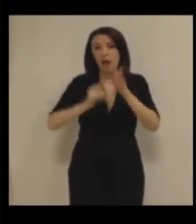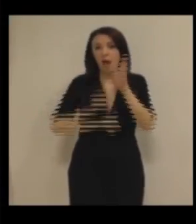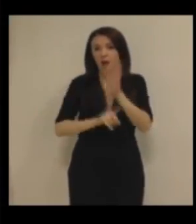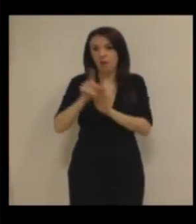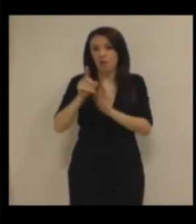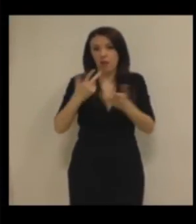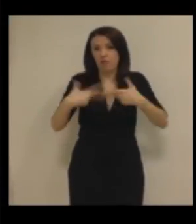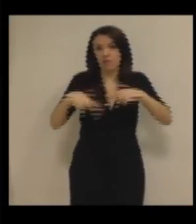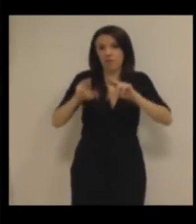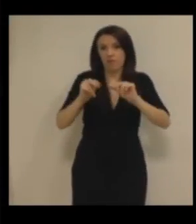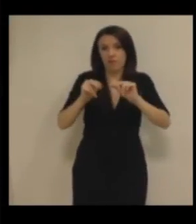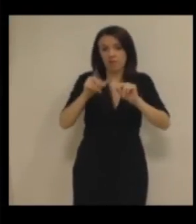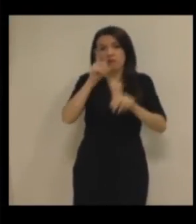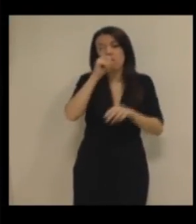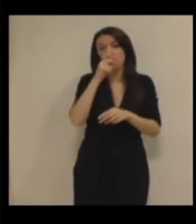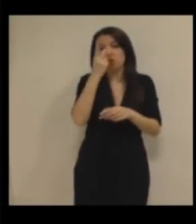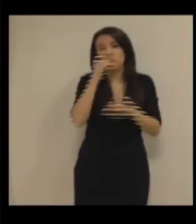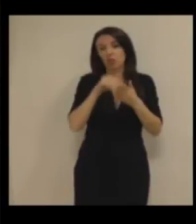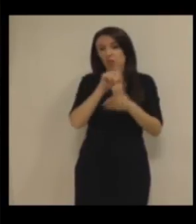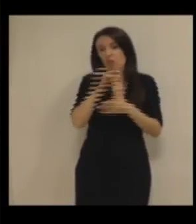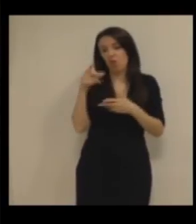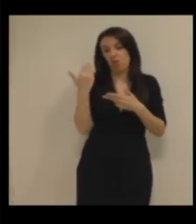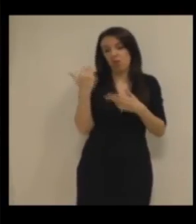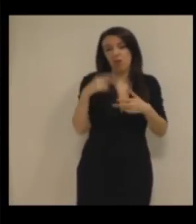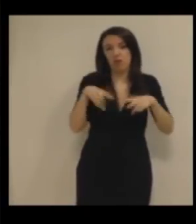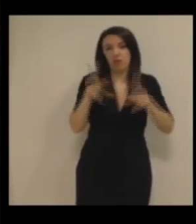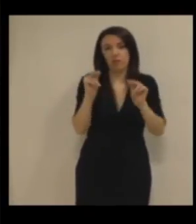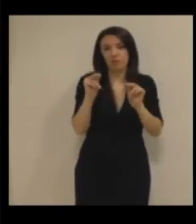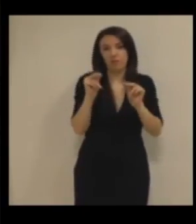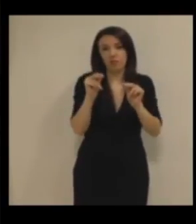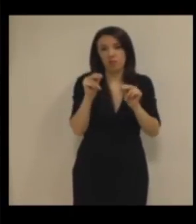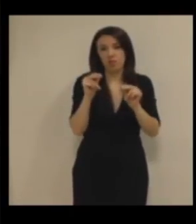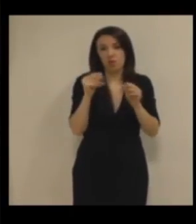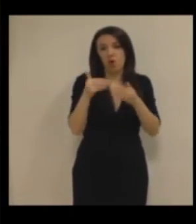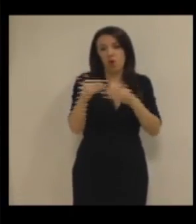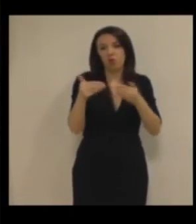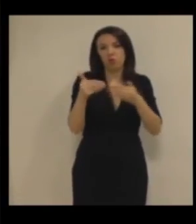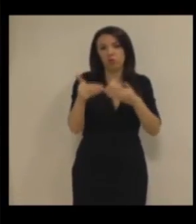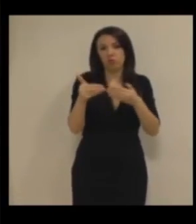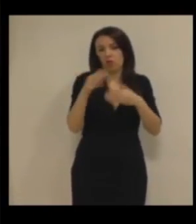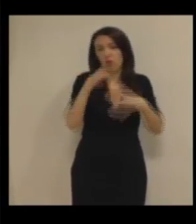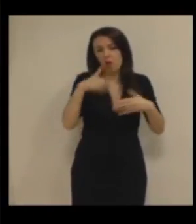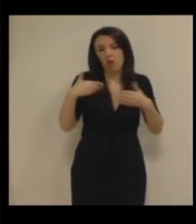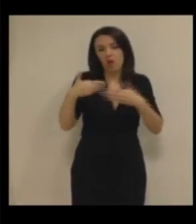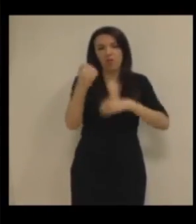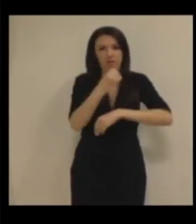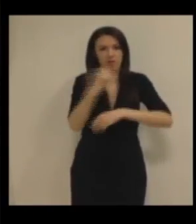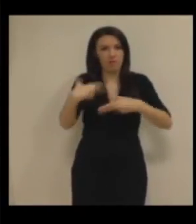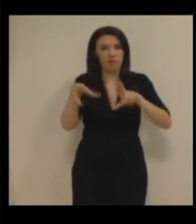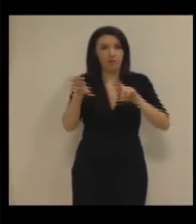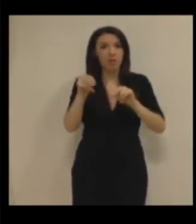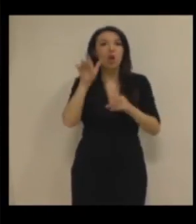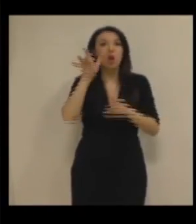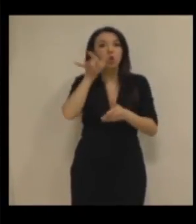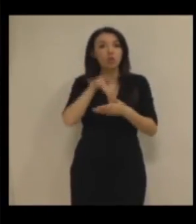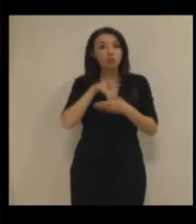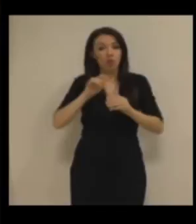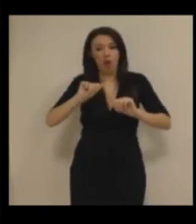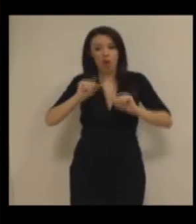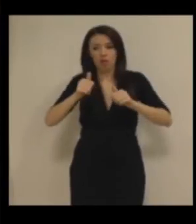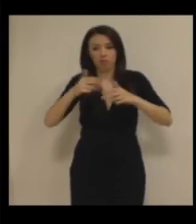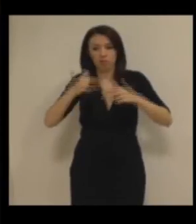terminado. 2011. El plan Avanza termina ahora en diciembre. O termina ahora, pero una vez